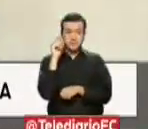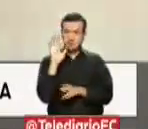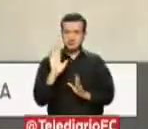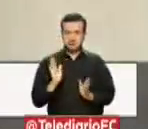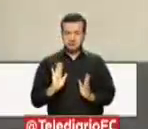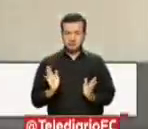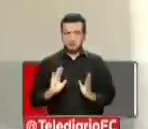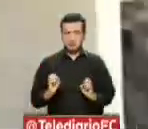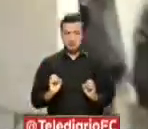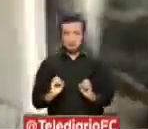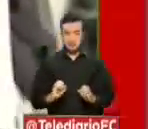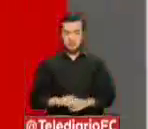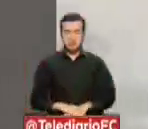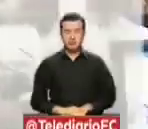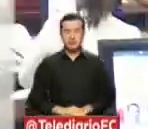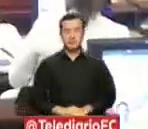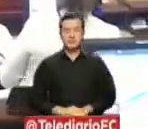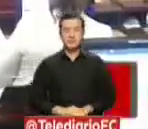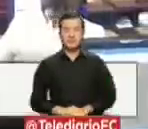administración.